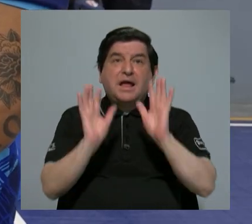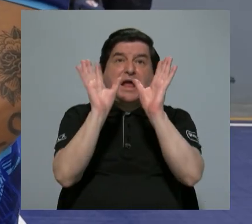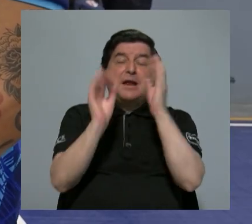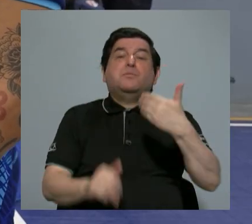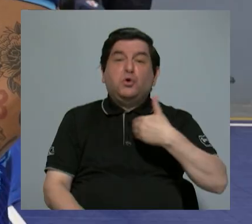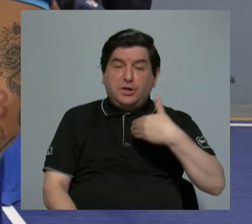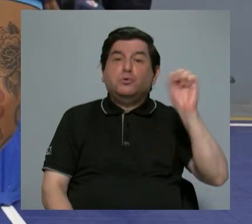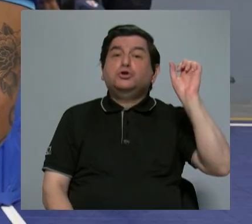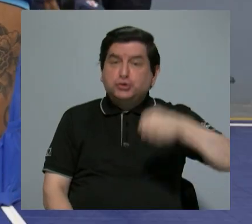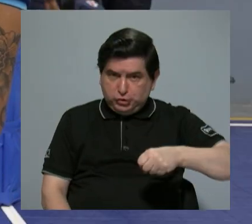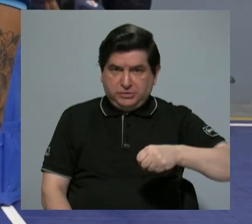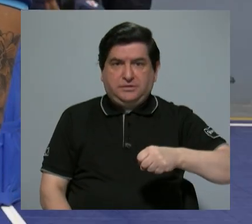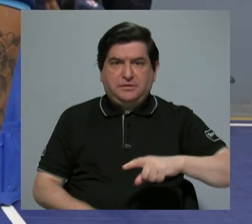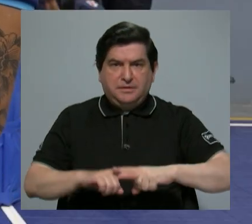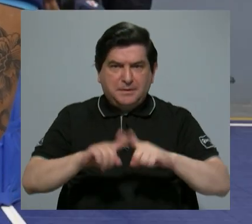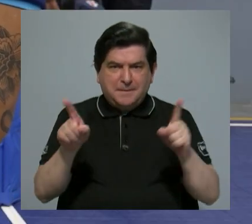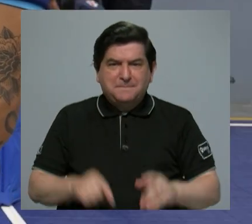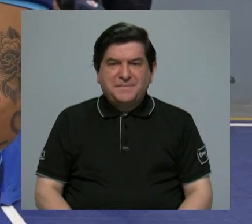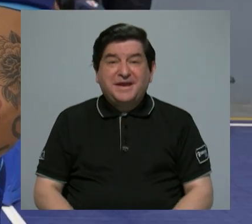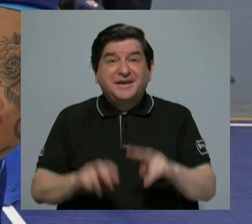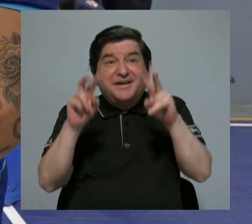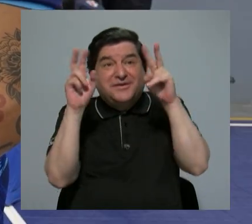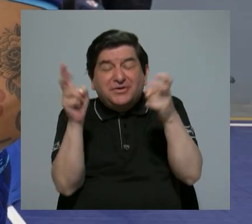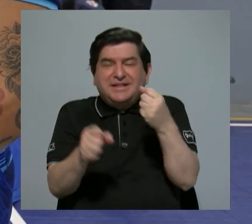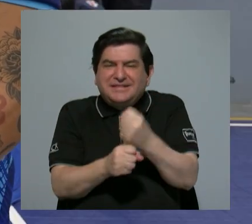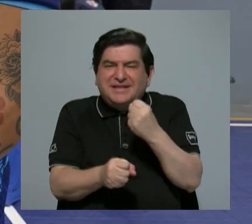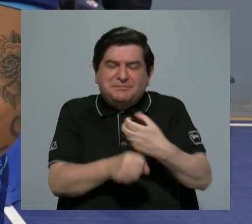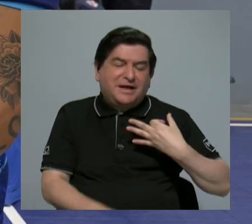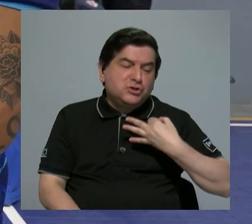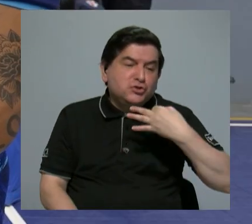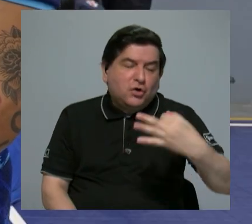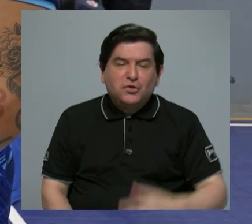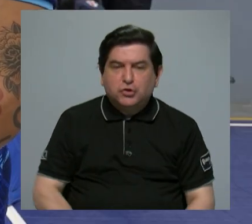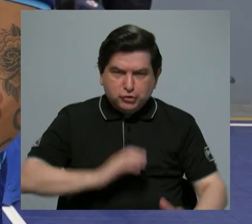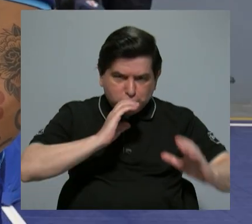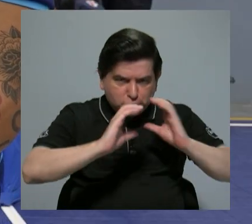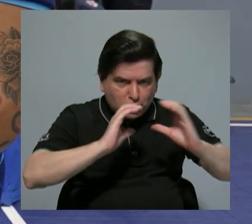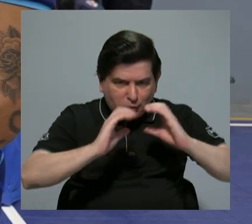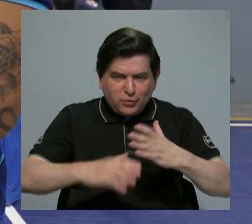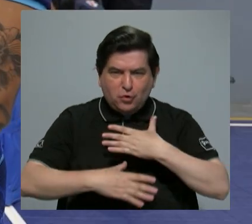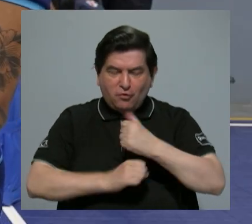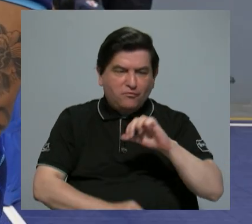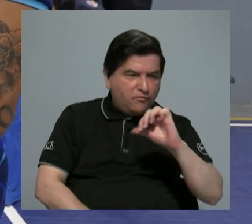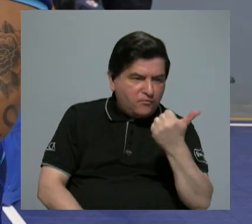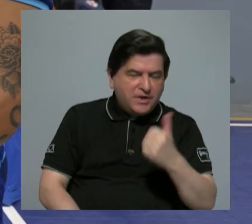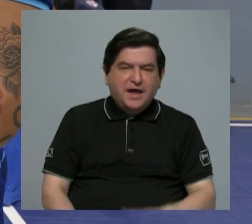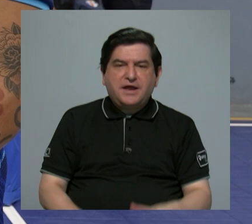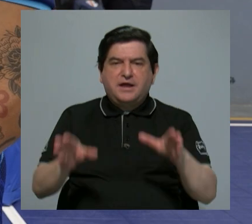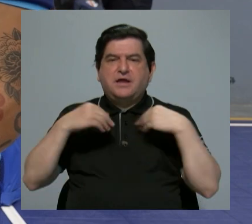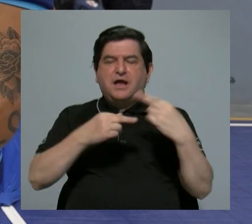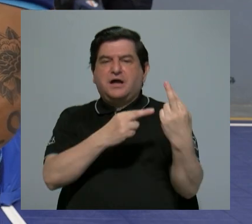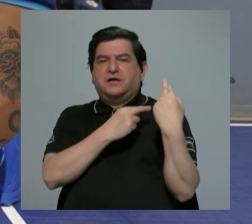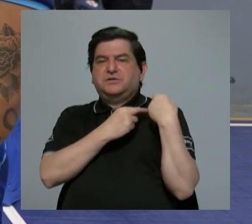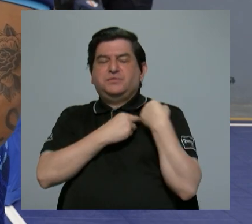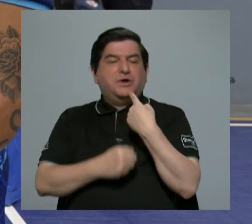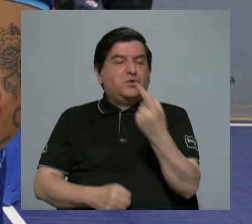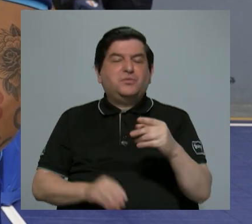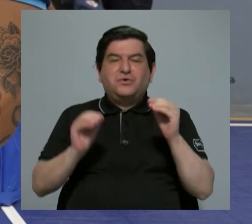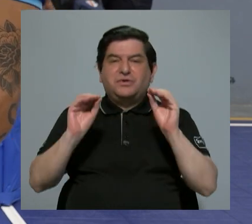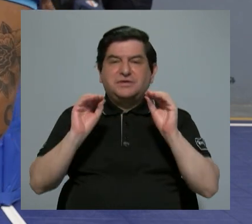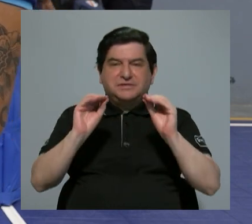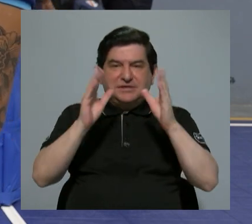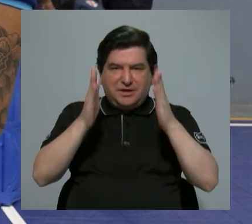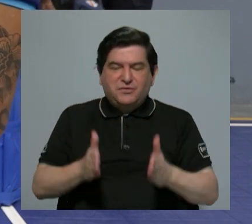el voleibol lo tenemos, sin embargo, ese es el tema que trabajamos día a día. La comunicación, confiar en el otro y asumir la responsabilidad, como hizo el profe